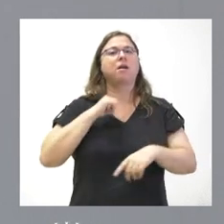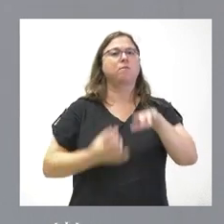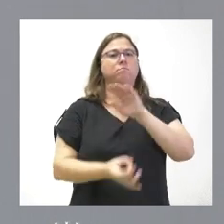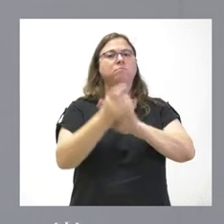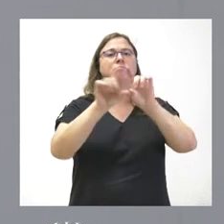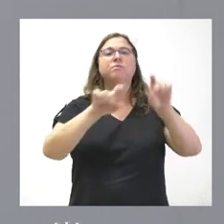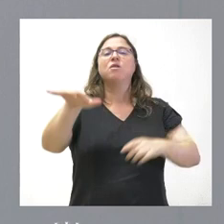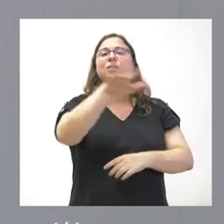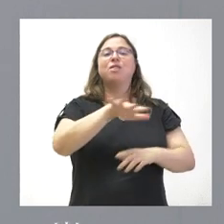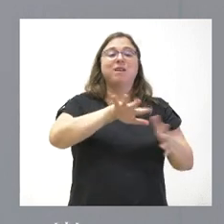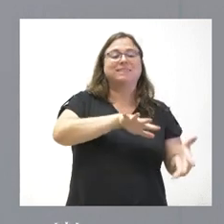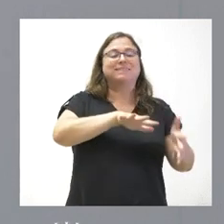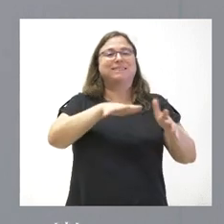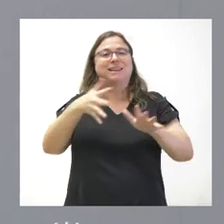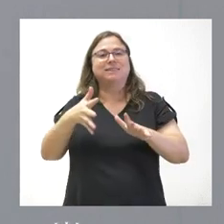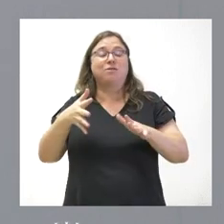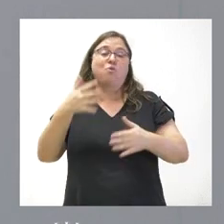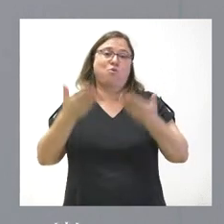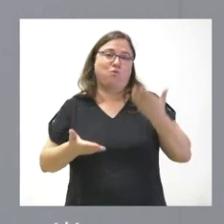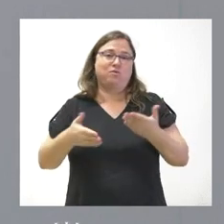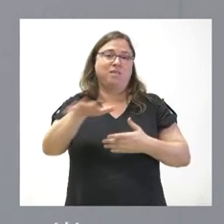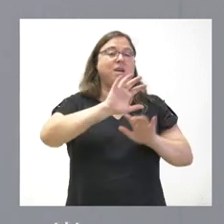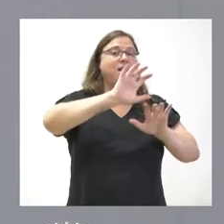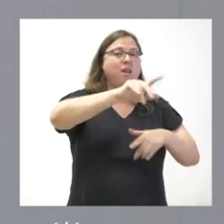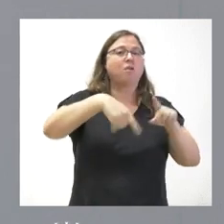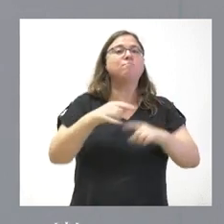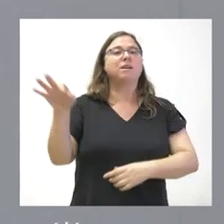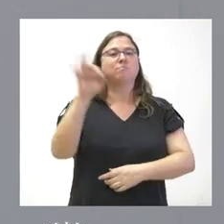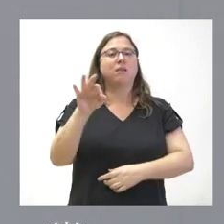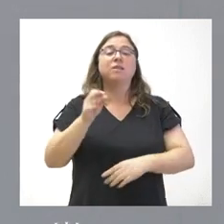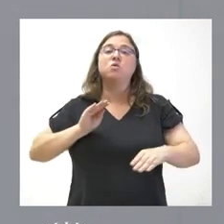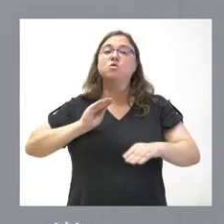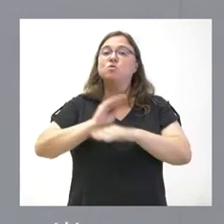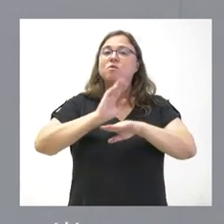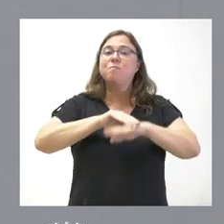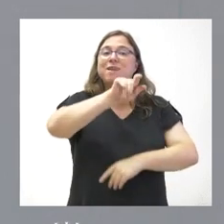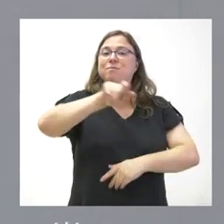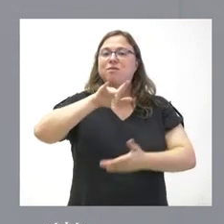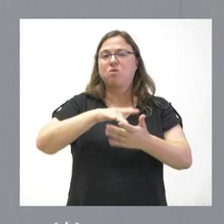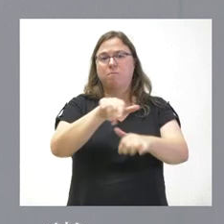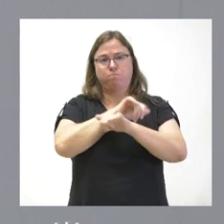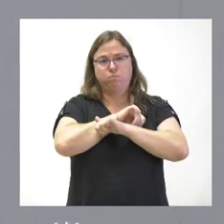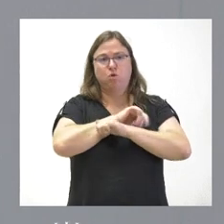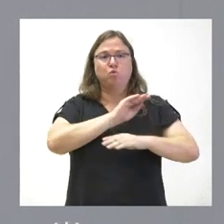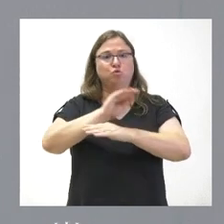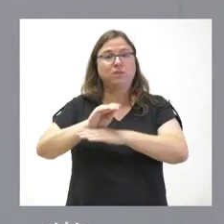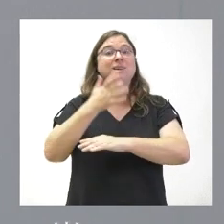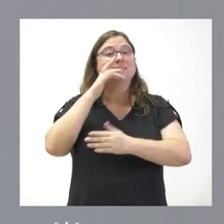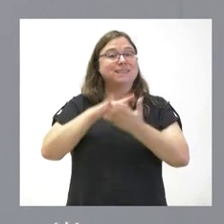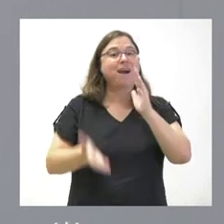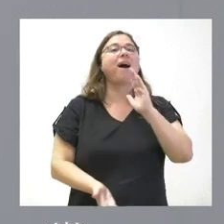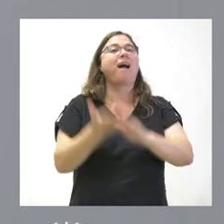las zonas de transición justa de León y de Palencia mediante la concesión de subvenciones a las personas desempleadas que se den de alta como